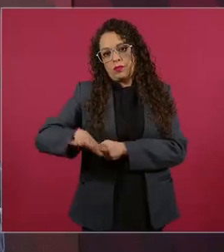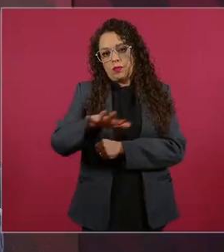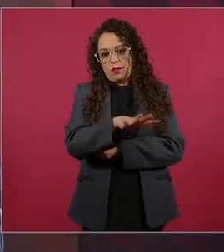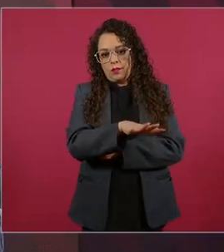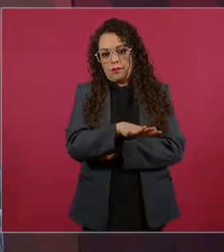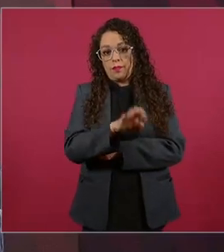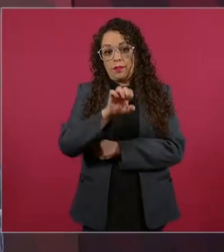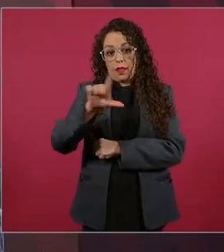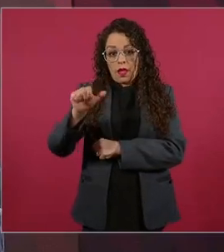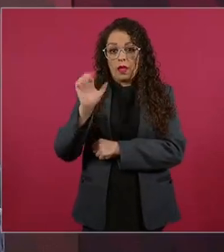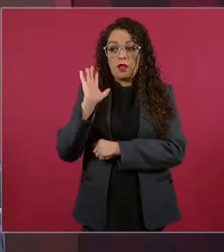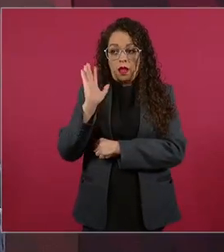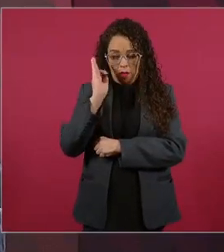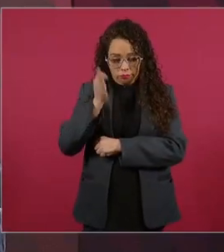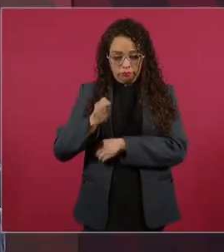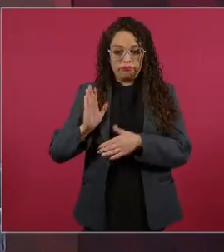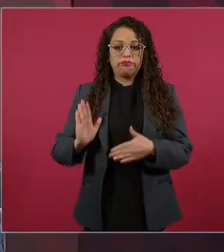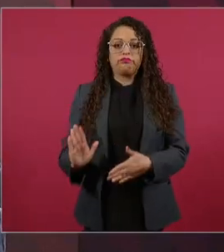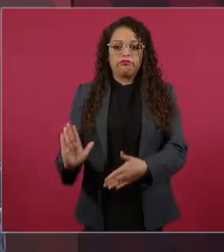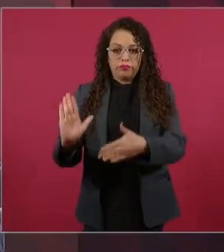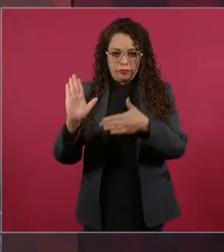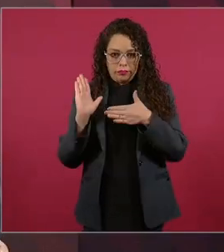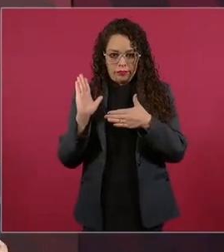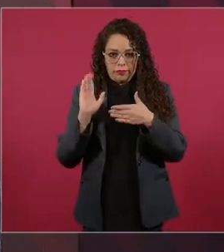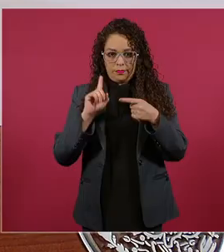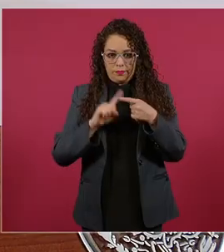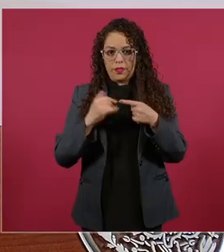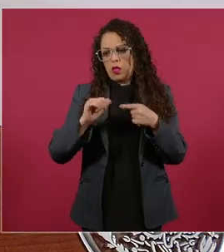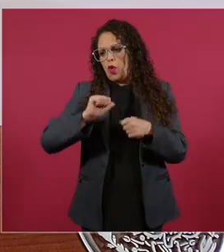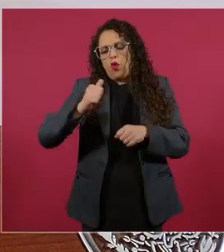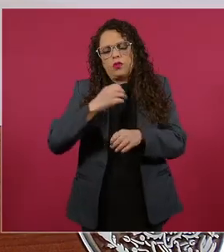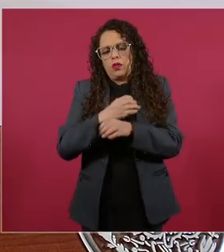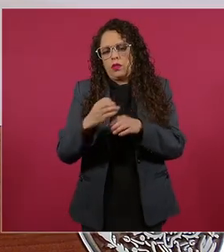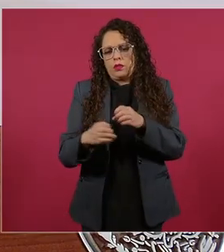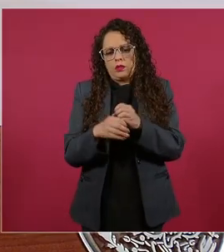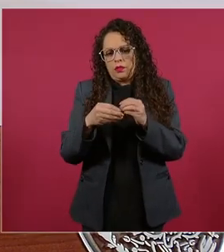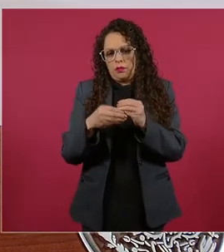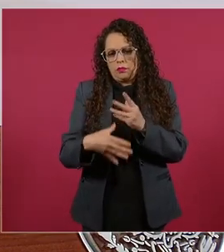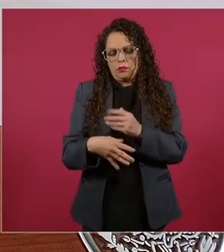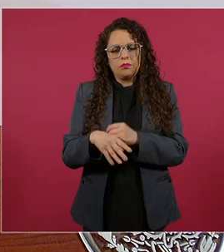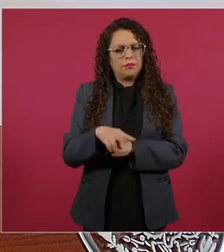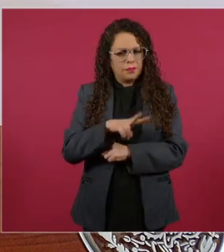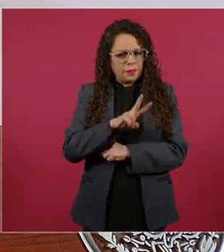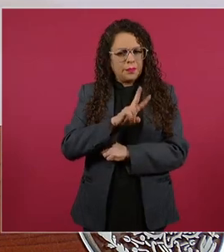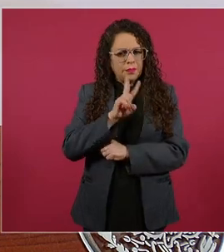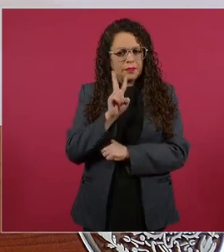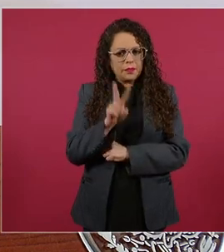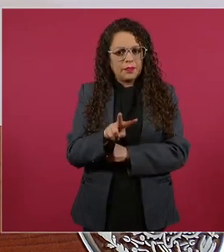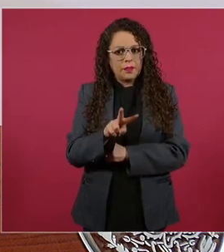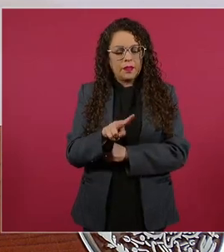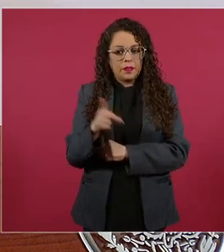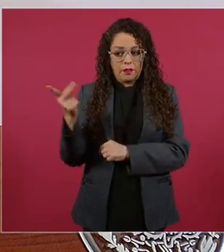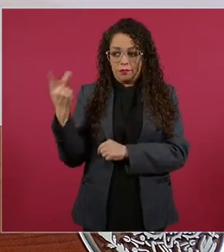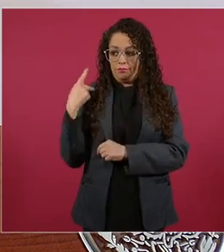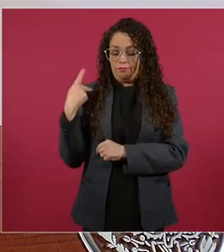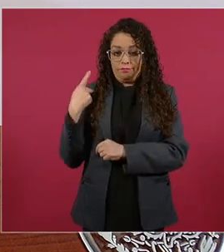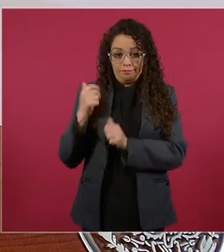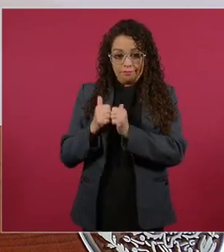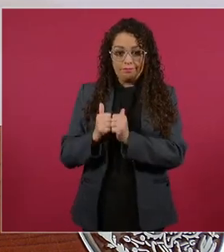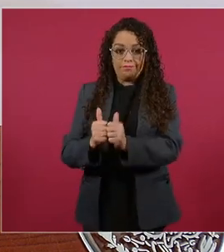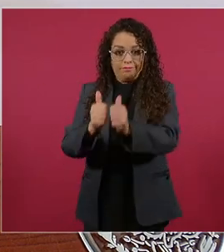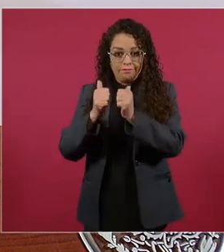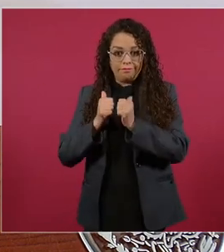otras medidas, ¿no? Entonces, son muy buenas estas giras, y la